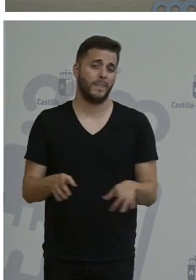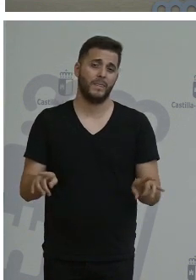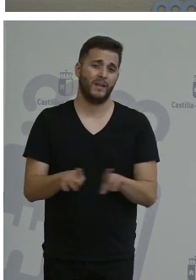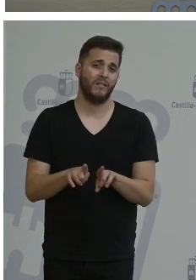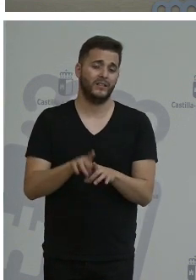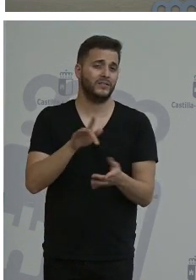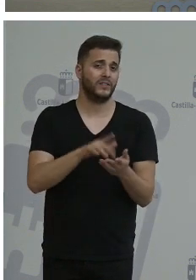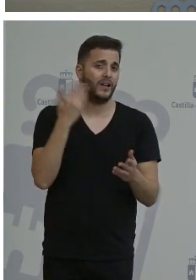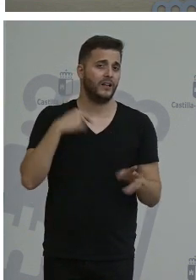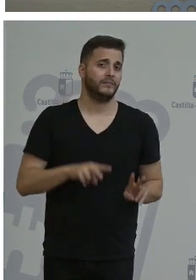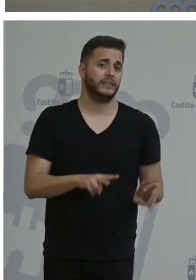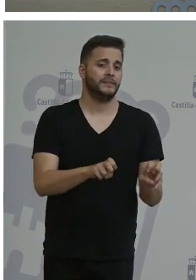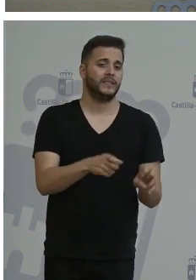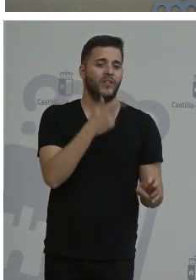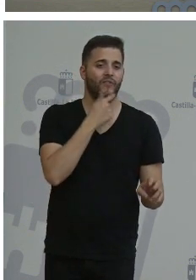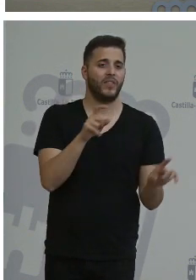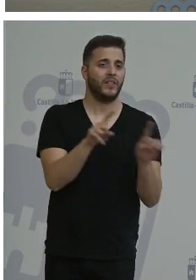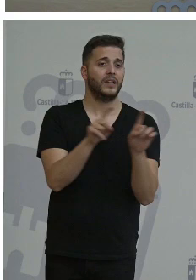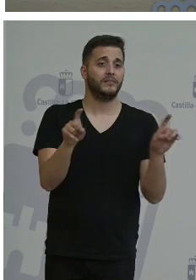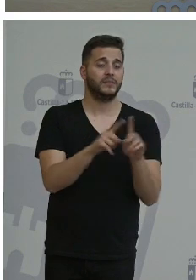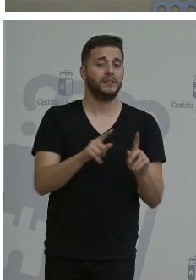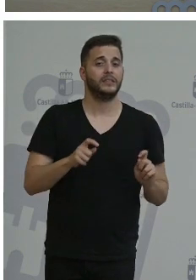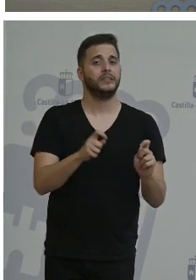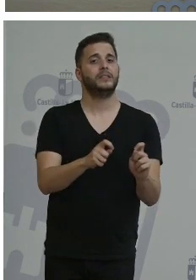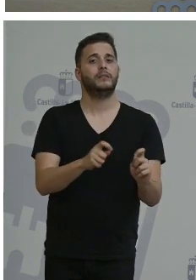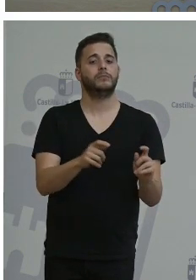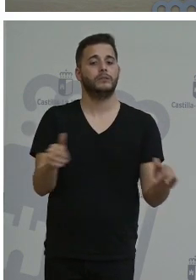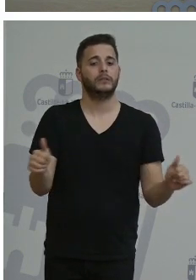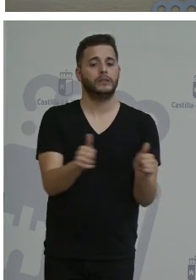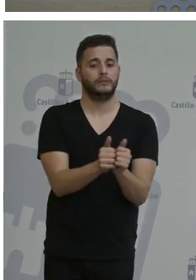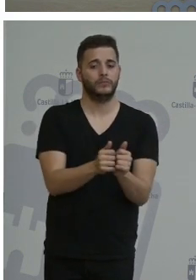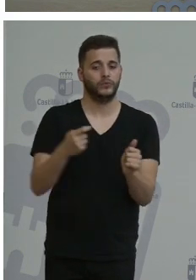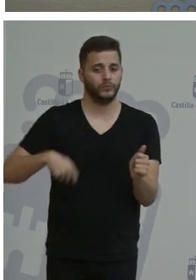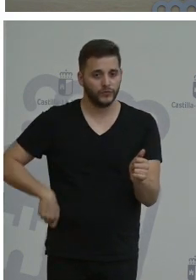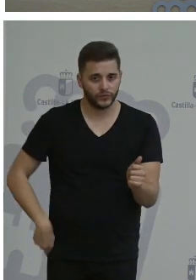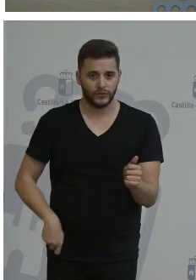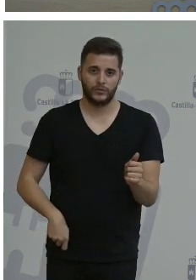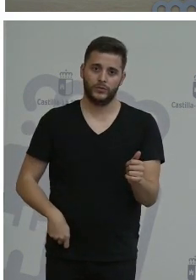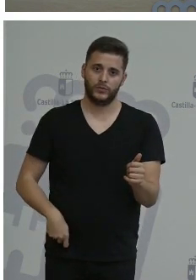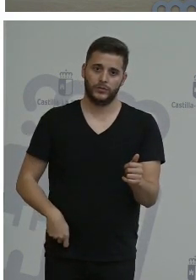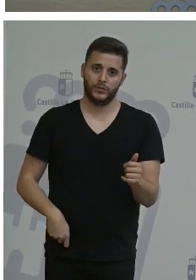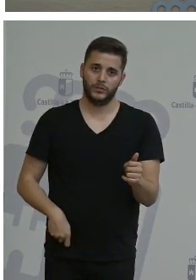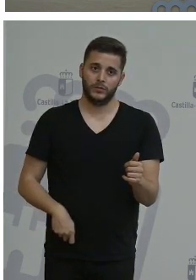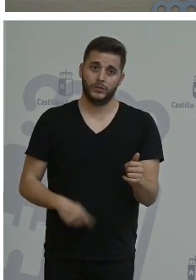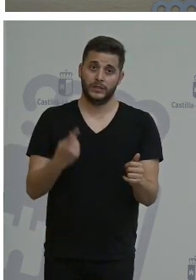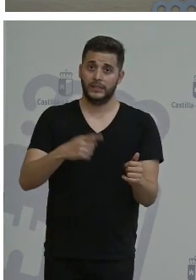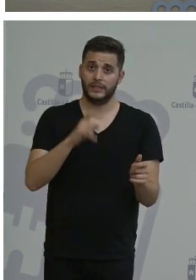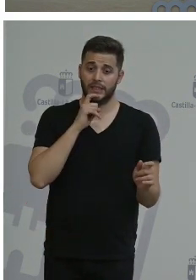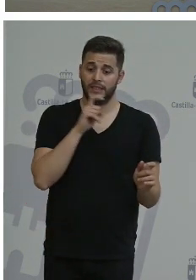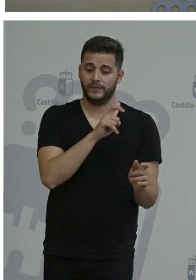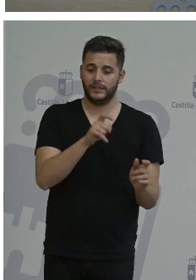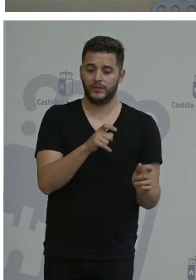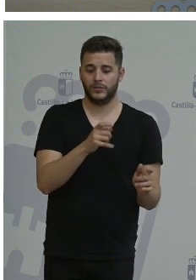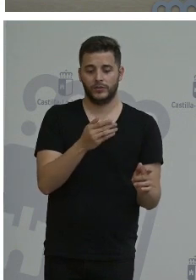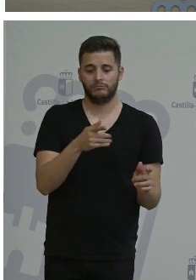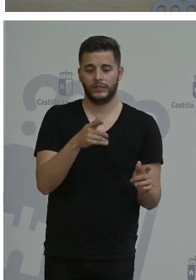principio, ¿no? El facilitar a las empresas un acompañamiento profesional y el indicarles, pauta